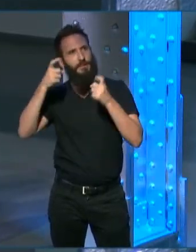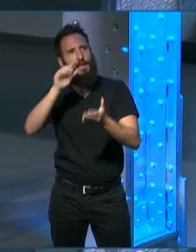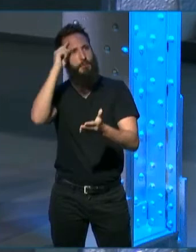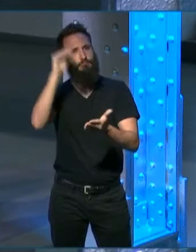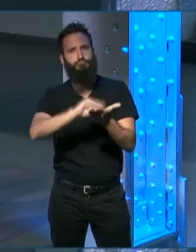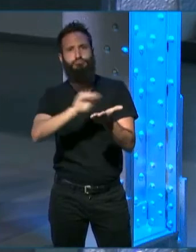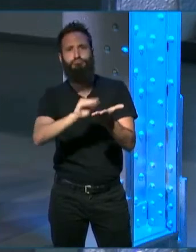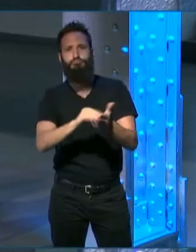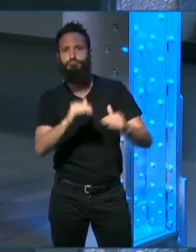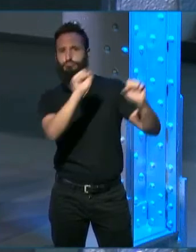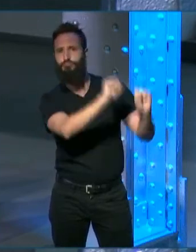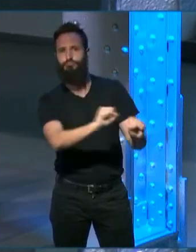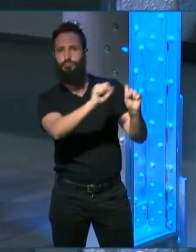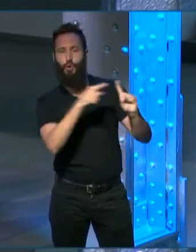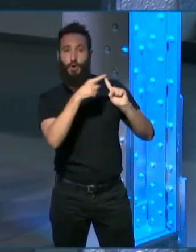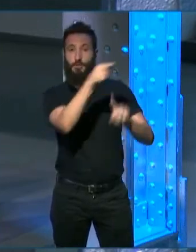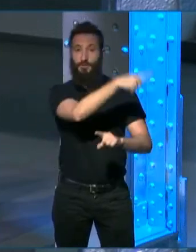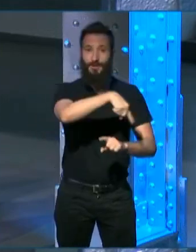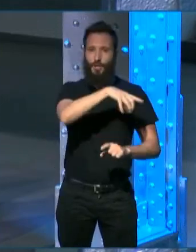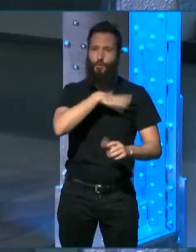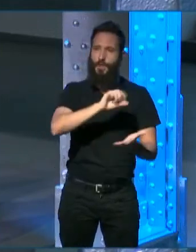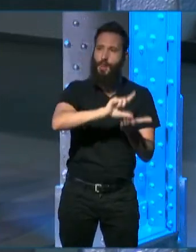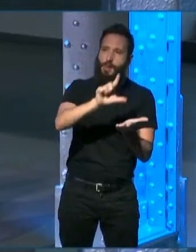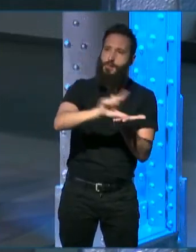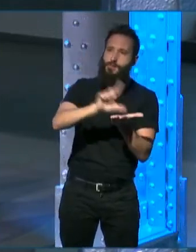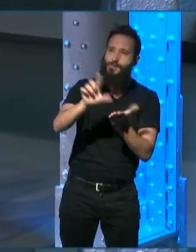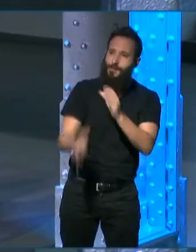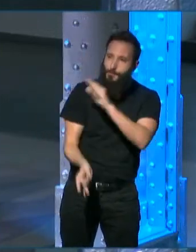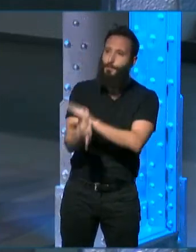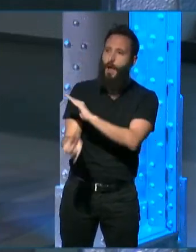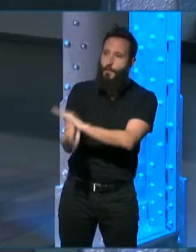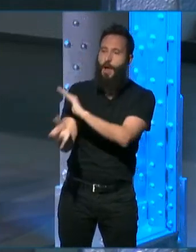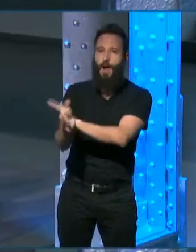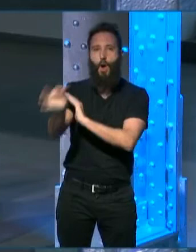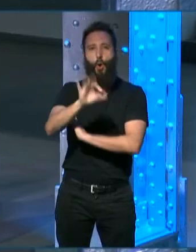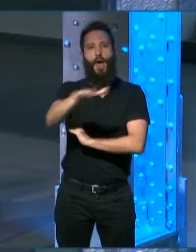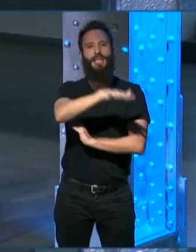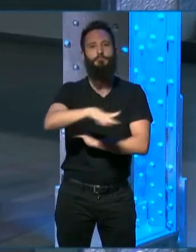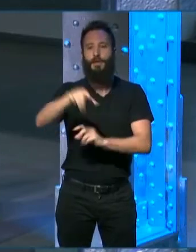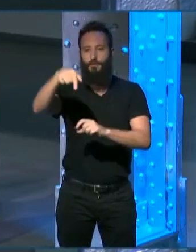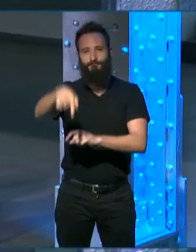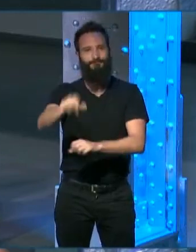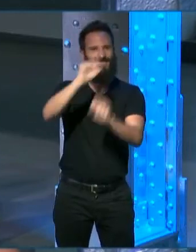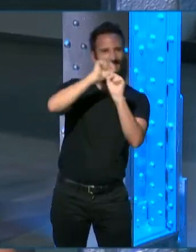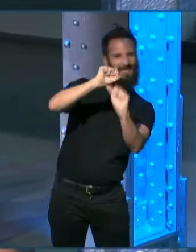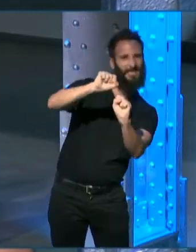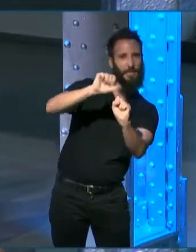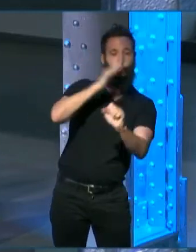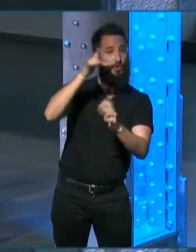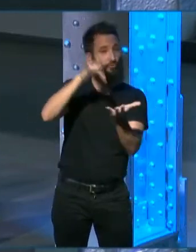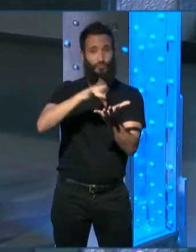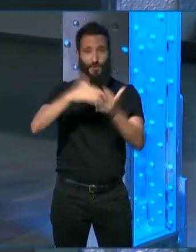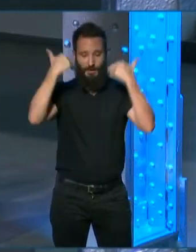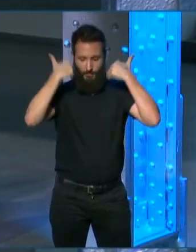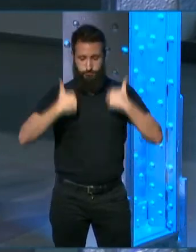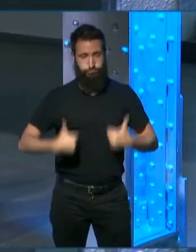para que puedan desarrollar literatura, para que puedan defender ese espacio fundamental del ser humano que